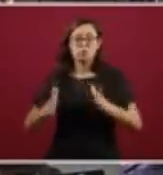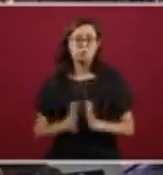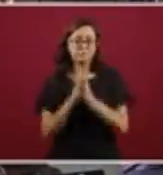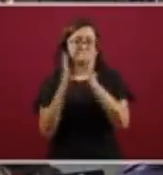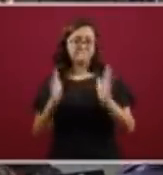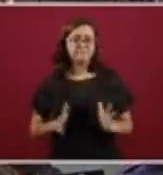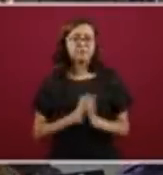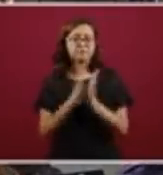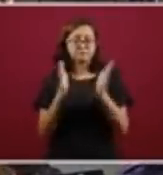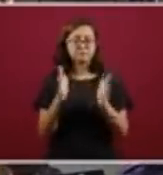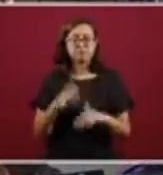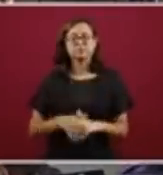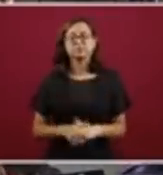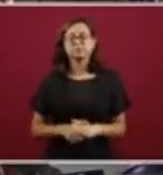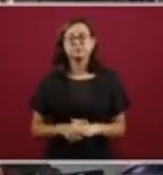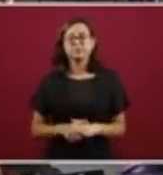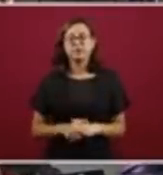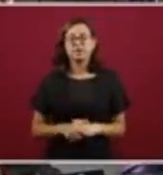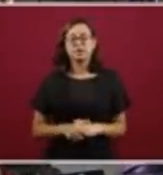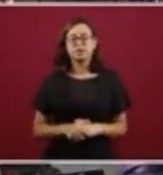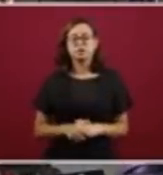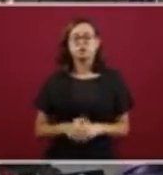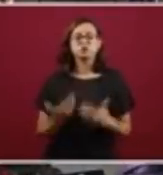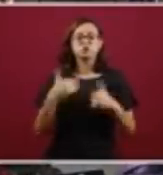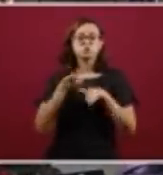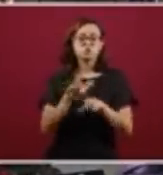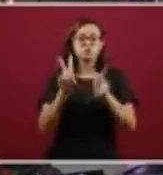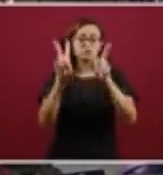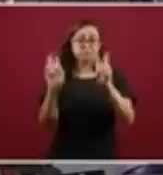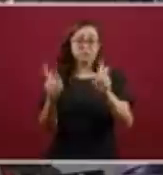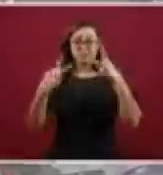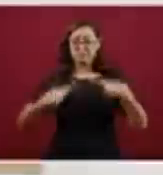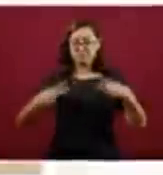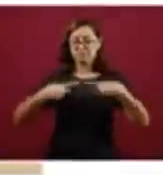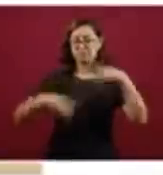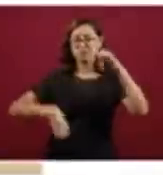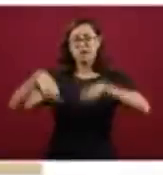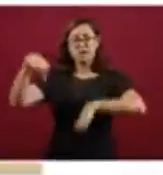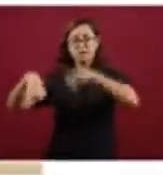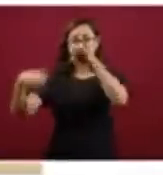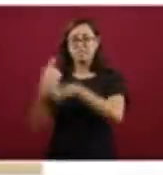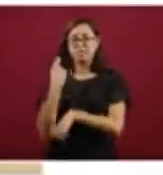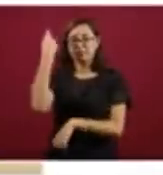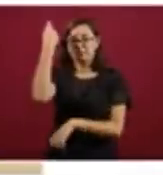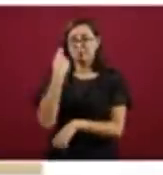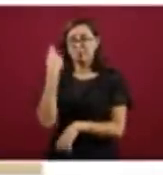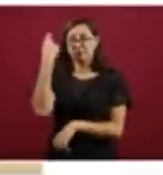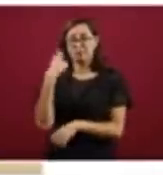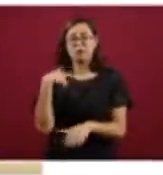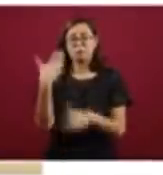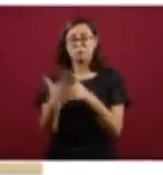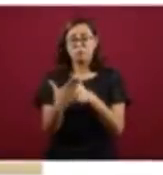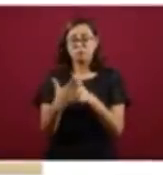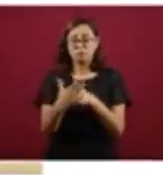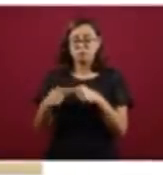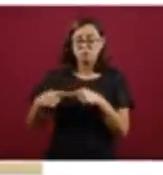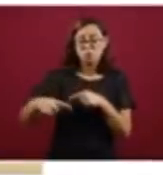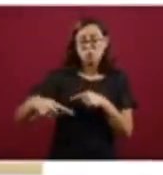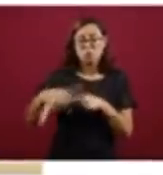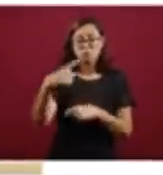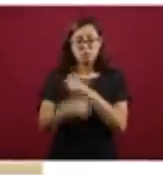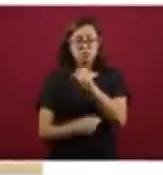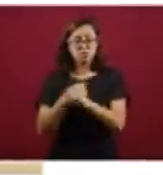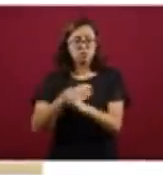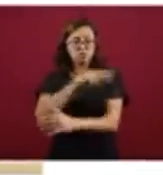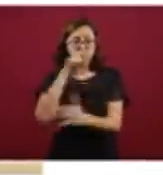Platicarles un poquito de lo de la pensión para el bienestar de las personas adultas mayores. Nuestra meta para 2019 es